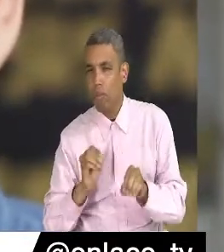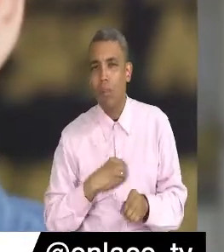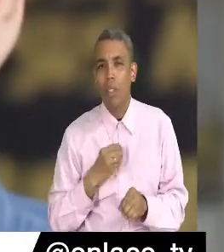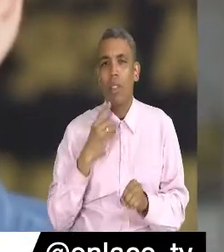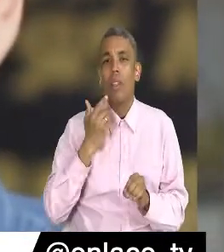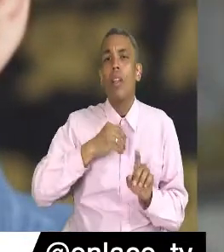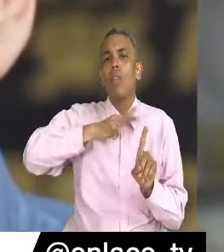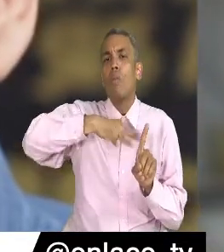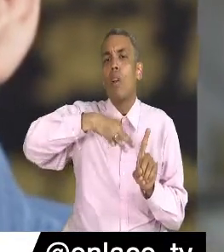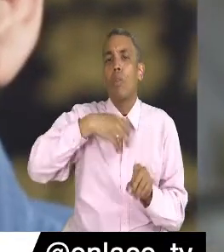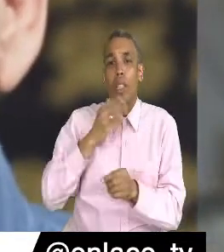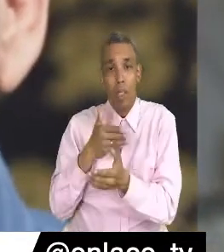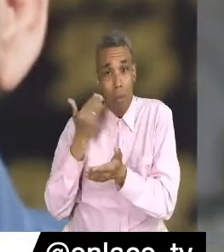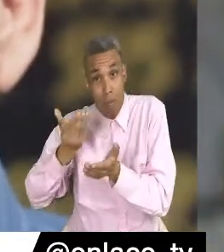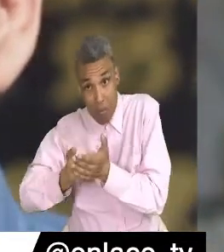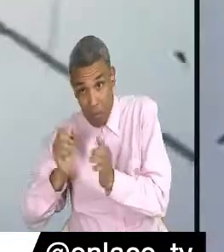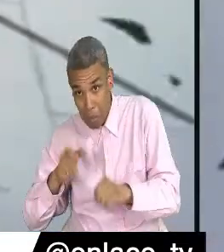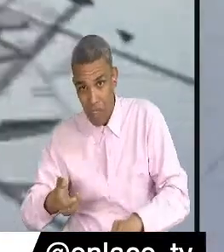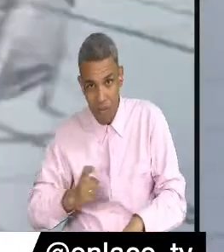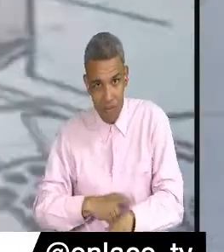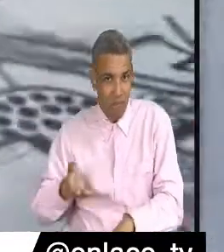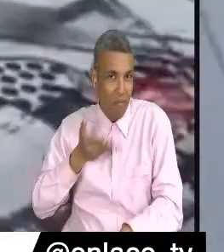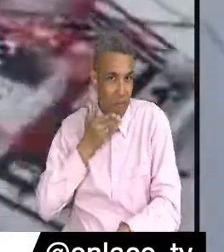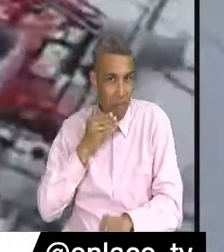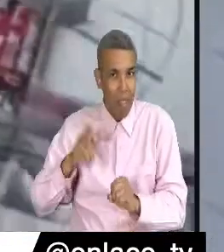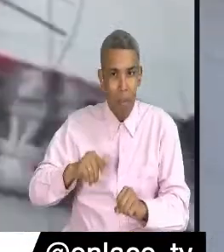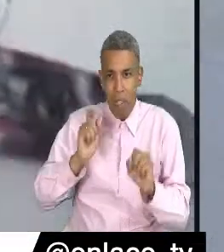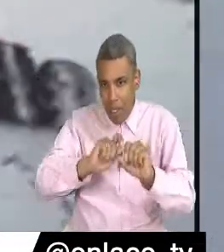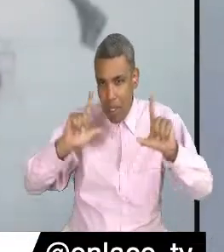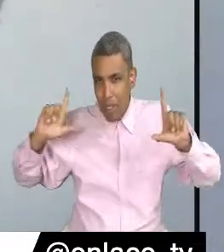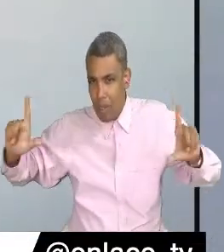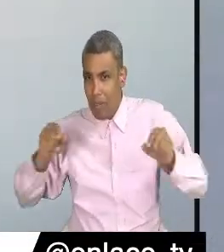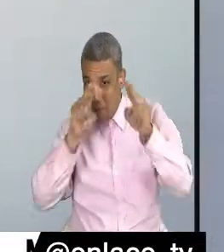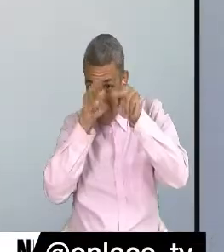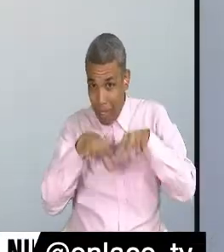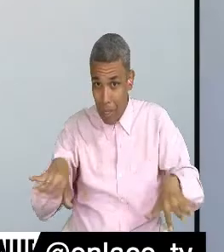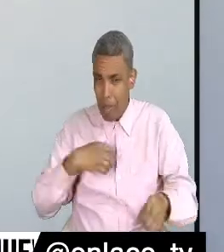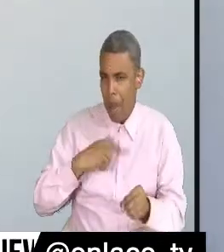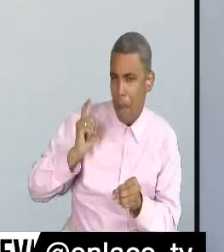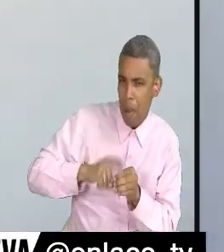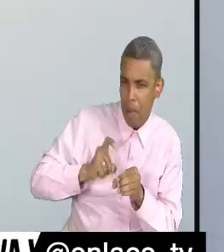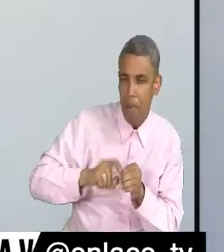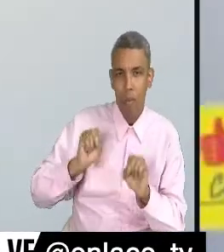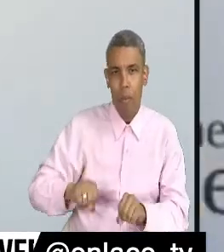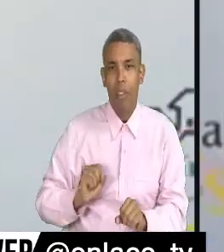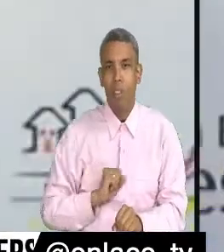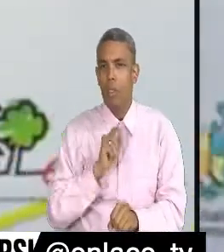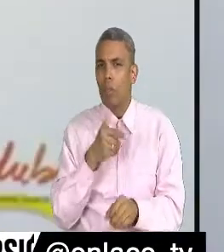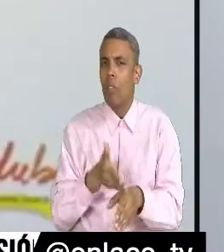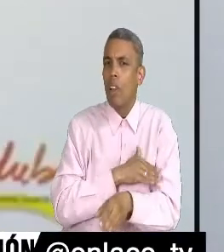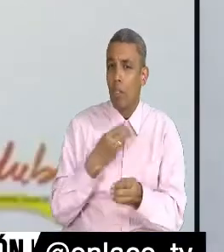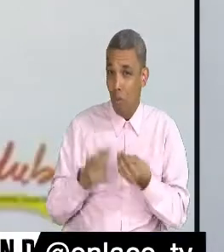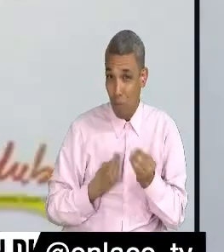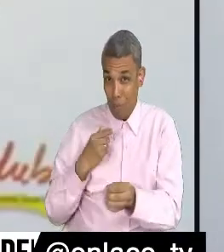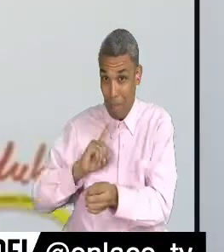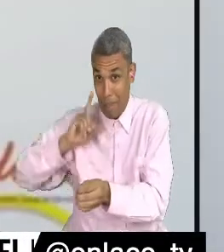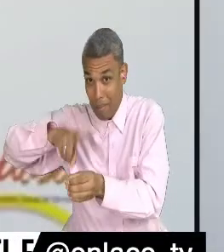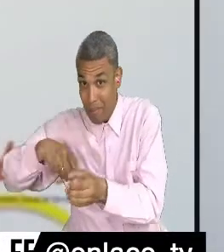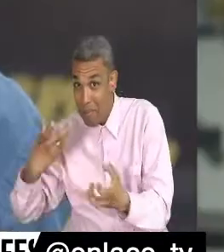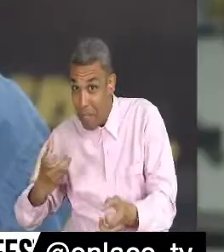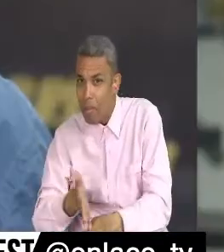lo tanto, el gerente de EDUBA, el ingeniero Devinson Gómez Martínez, reiteró cuáles son los requisitos que los aspirantes deben anexar para